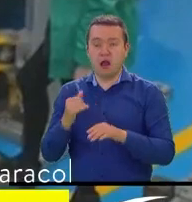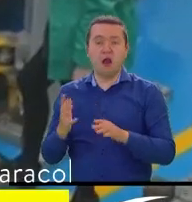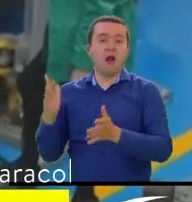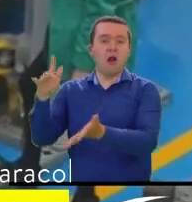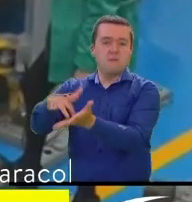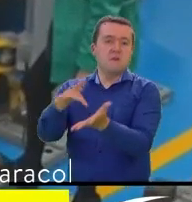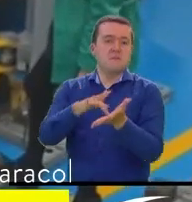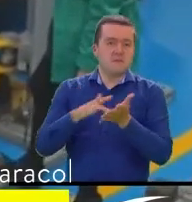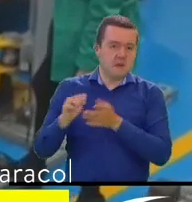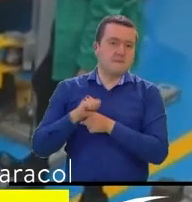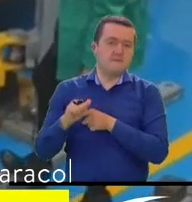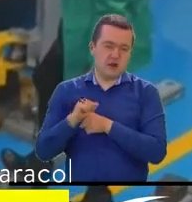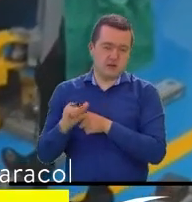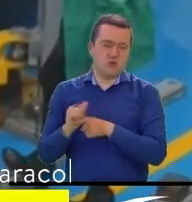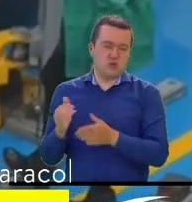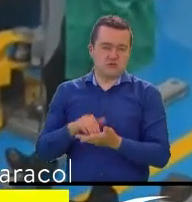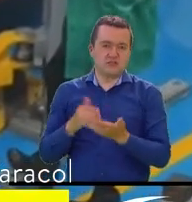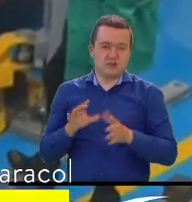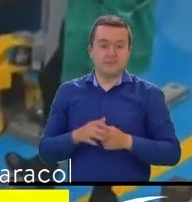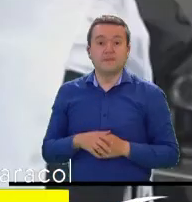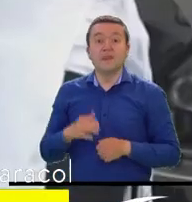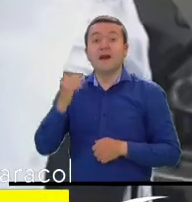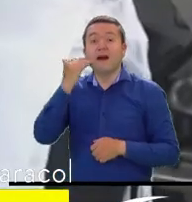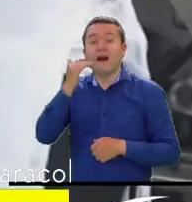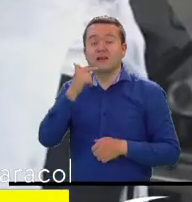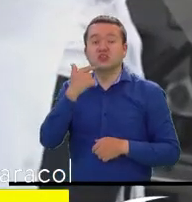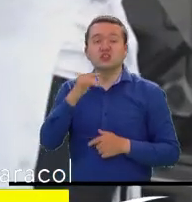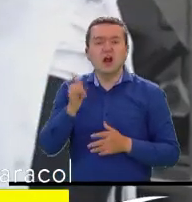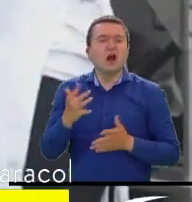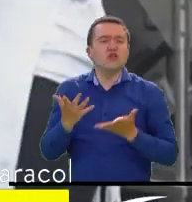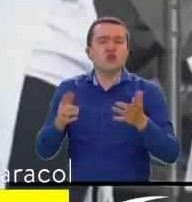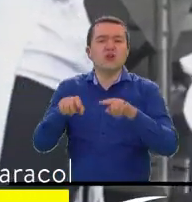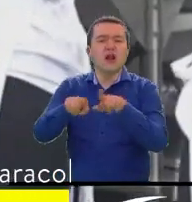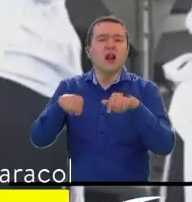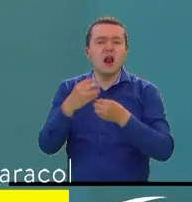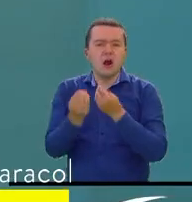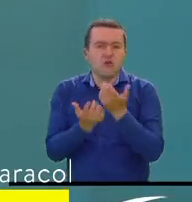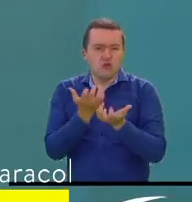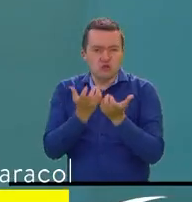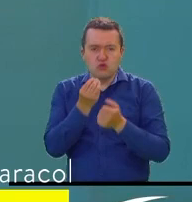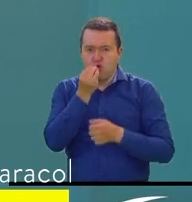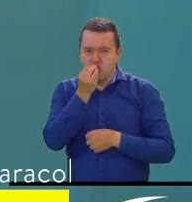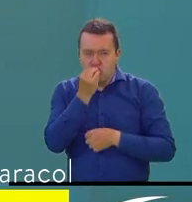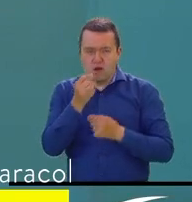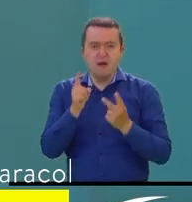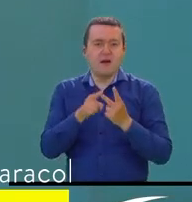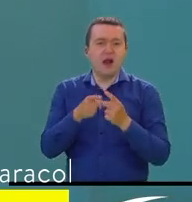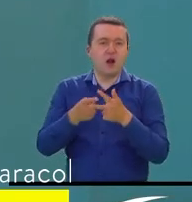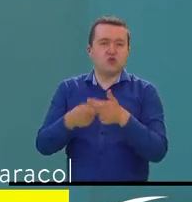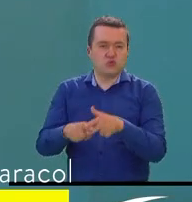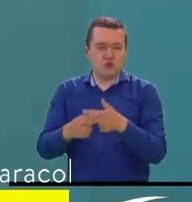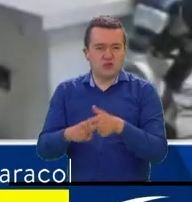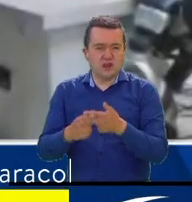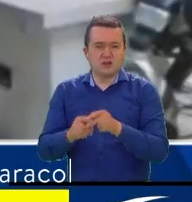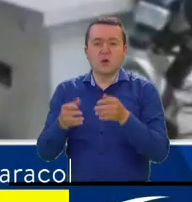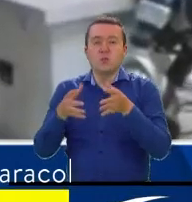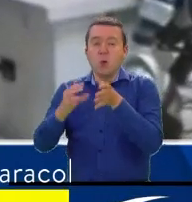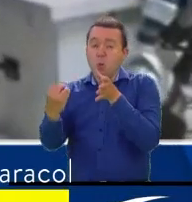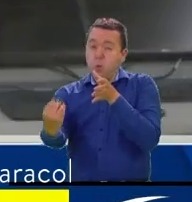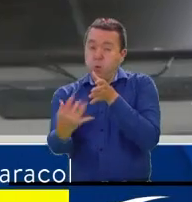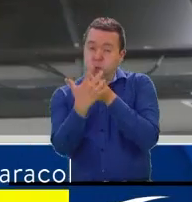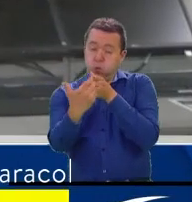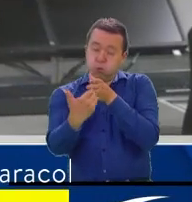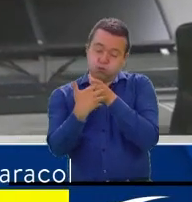estado retornando en los laboratorios de gastronomía, taller automotriz, túnel aerodinámico,